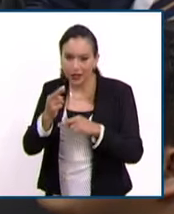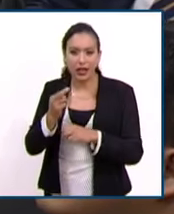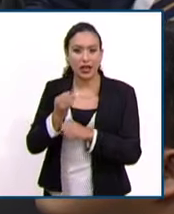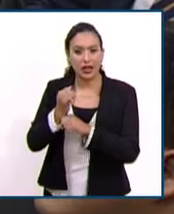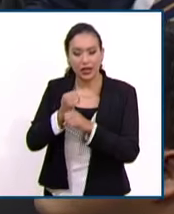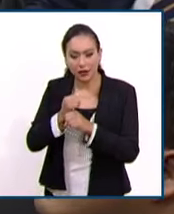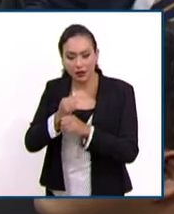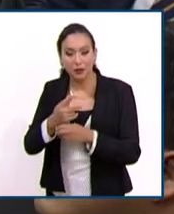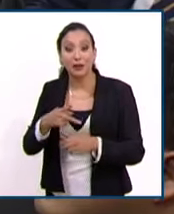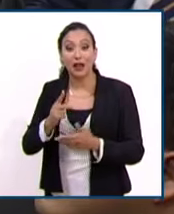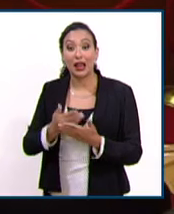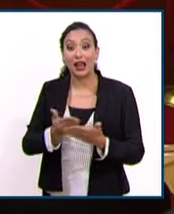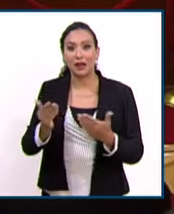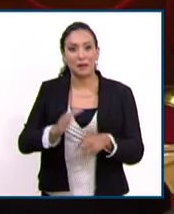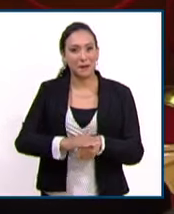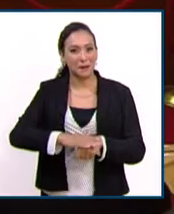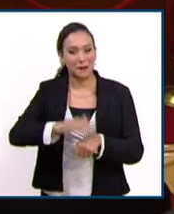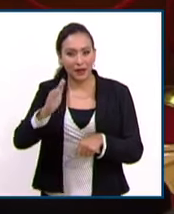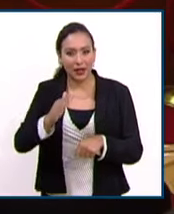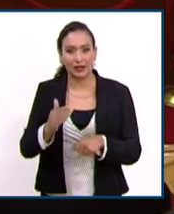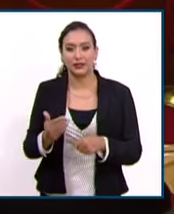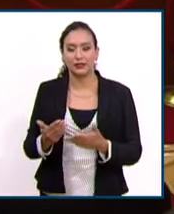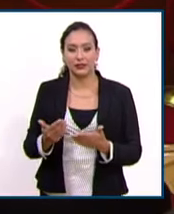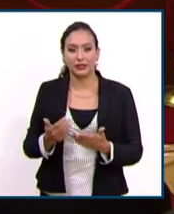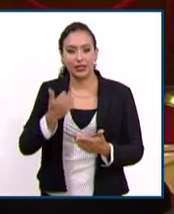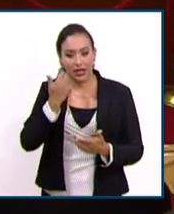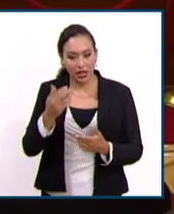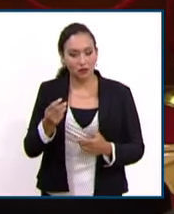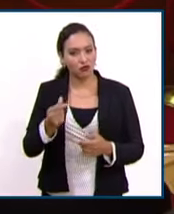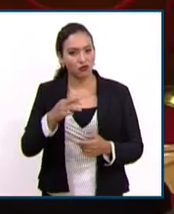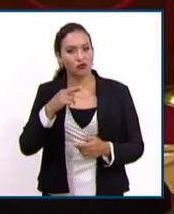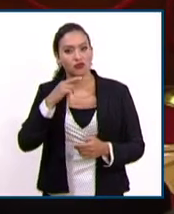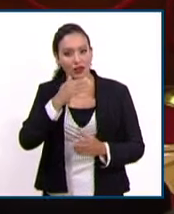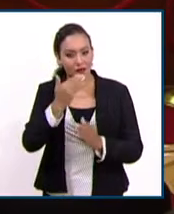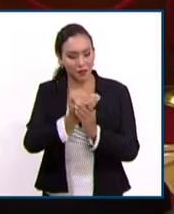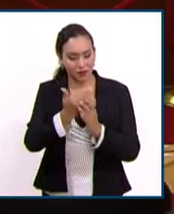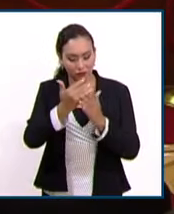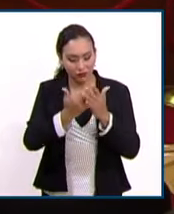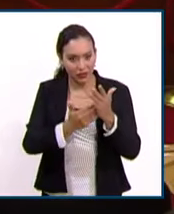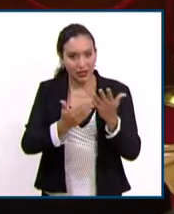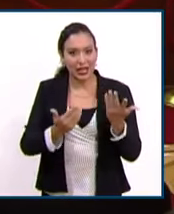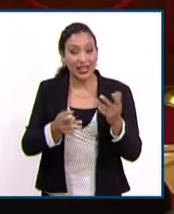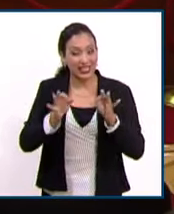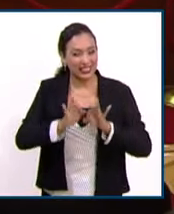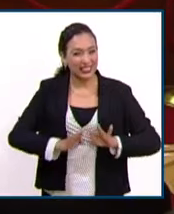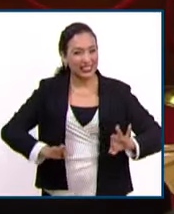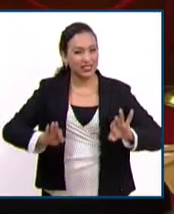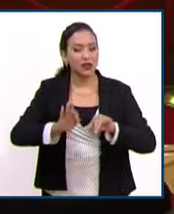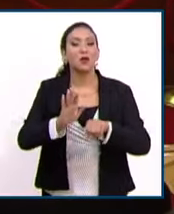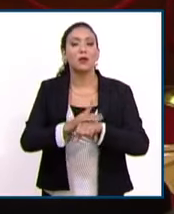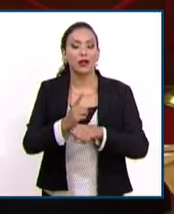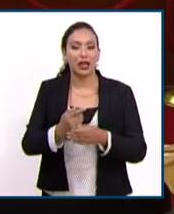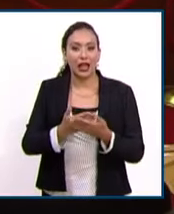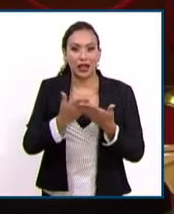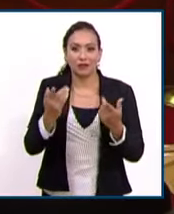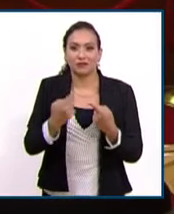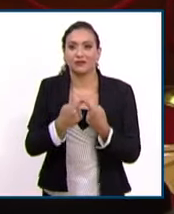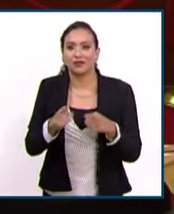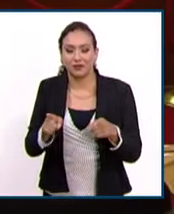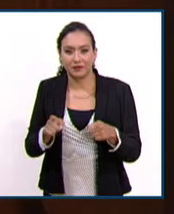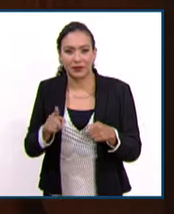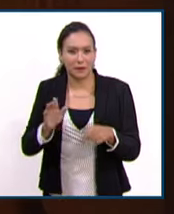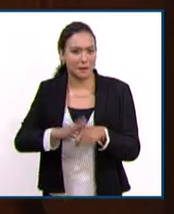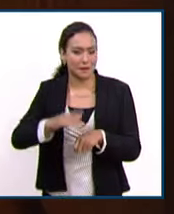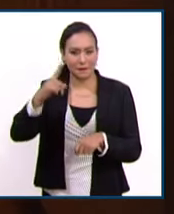con profundidad y resolver con prontitud un expediente. Hoy el reto que todos tenemos es sin duda más